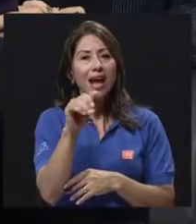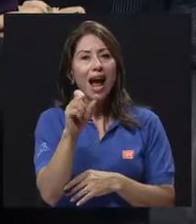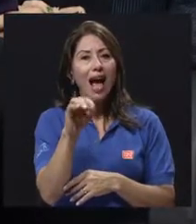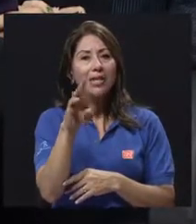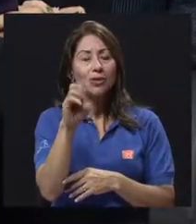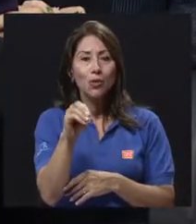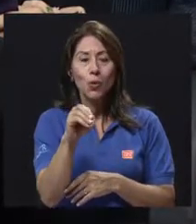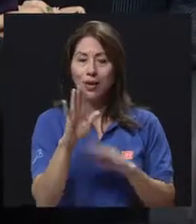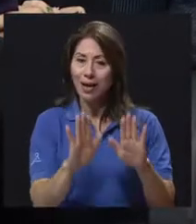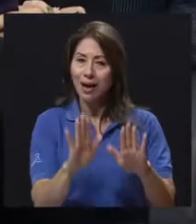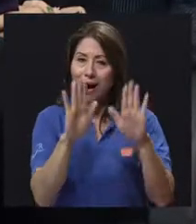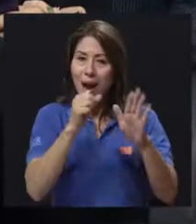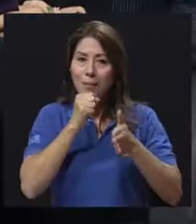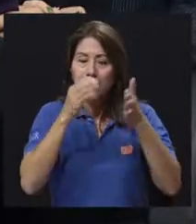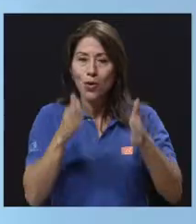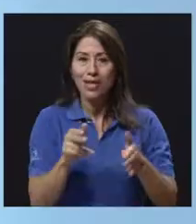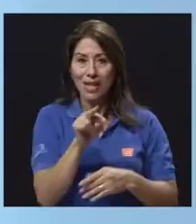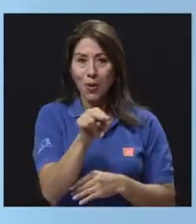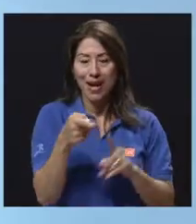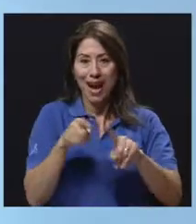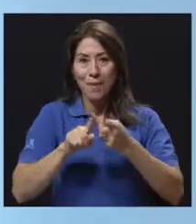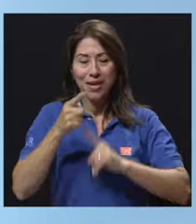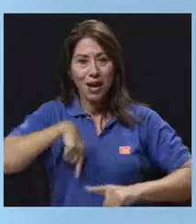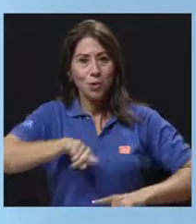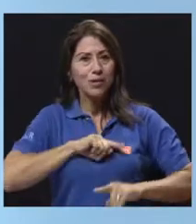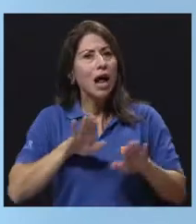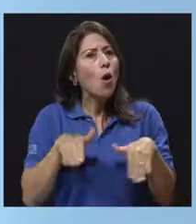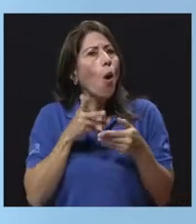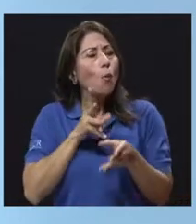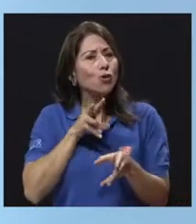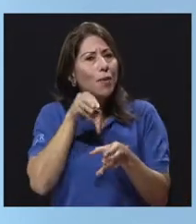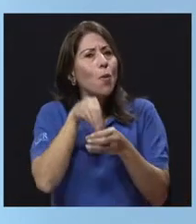gran periodista, colega, amiga nuestra, Lizeth Castro,